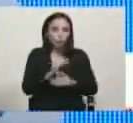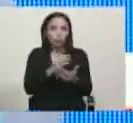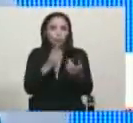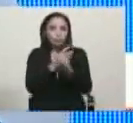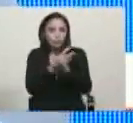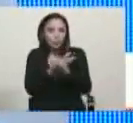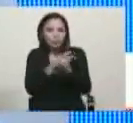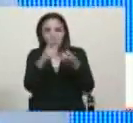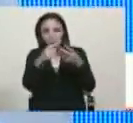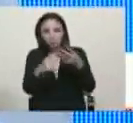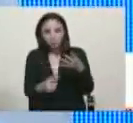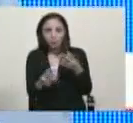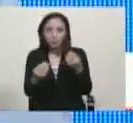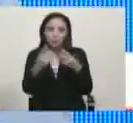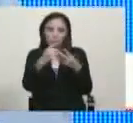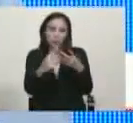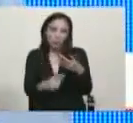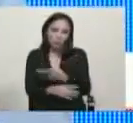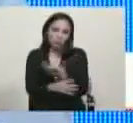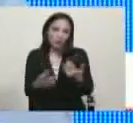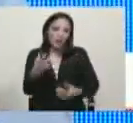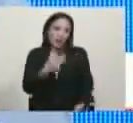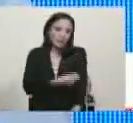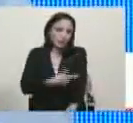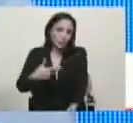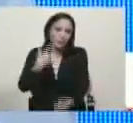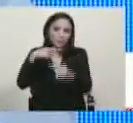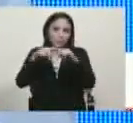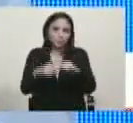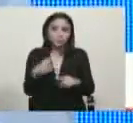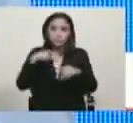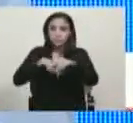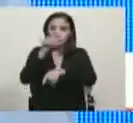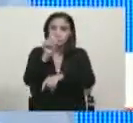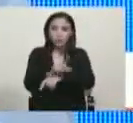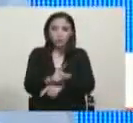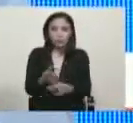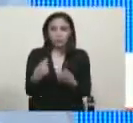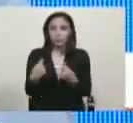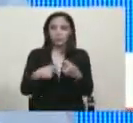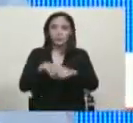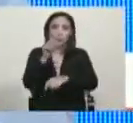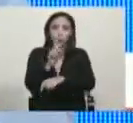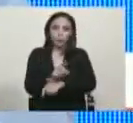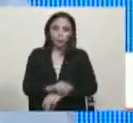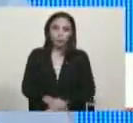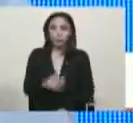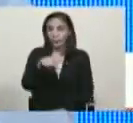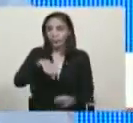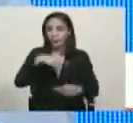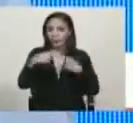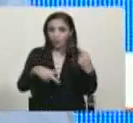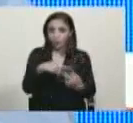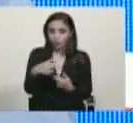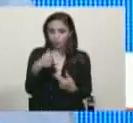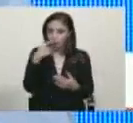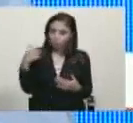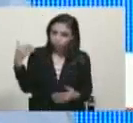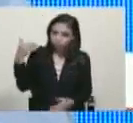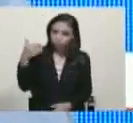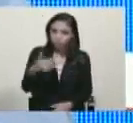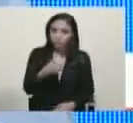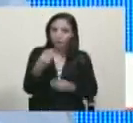radiología, intervenciones quirúrgicas, una inversión única que la revolución bolivariana